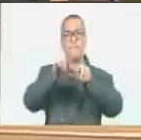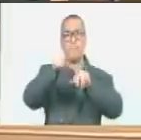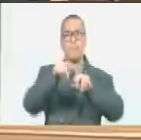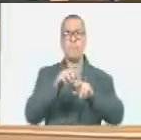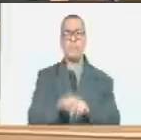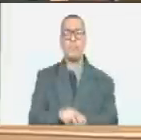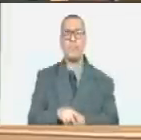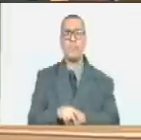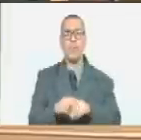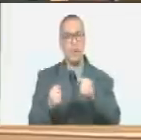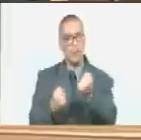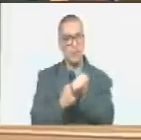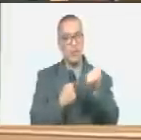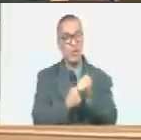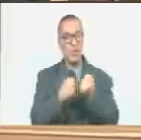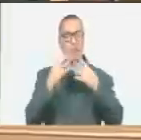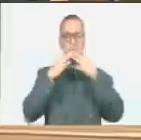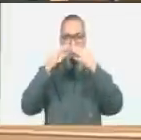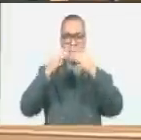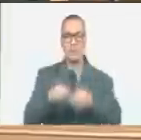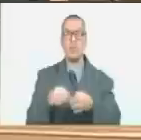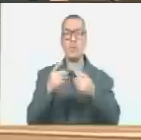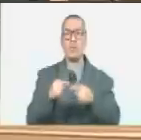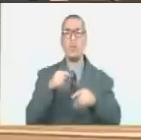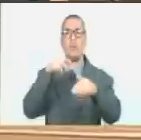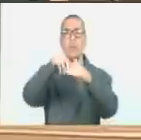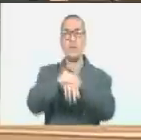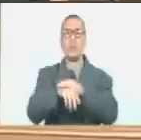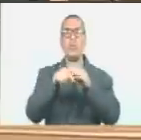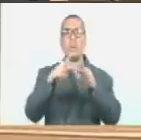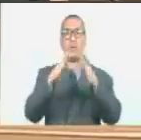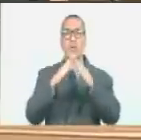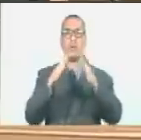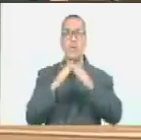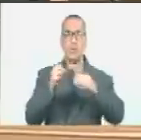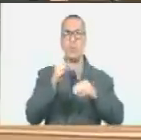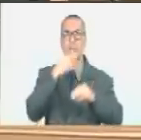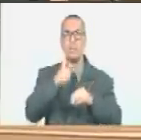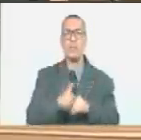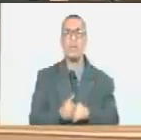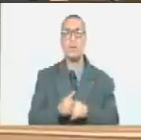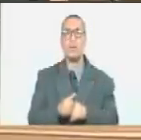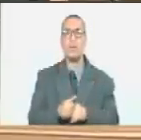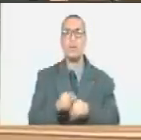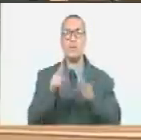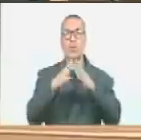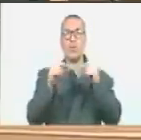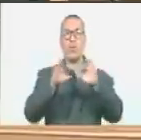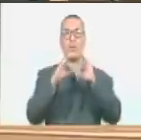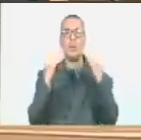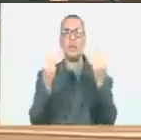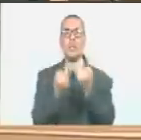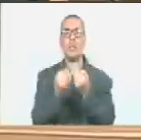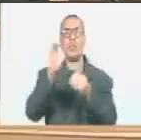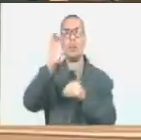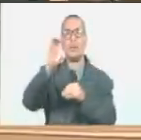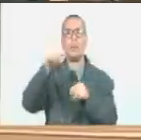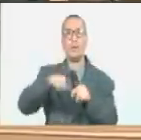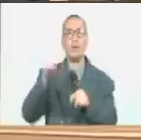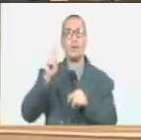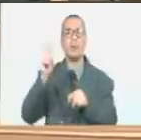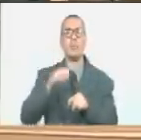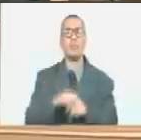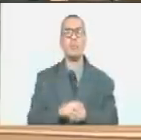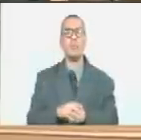Venezuela en favor de garantizar el acceso a una vivienda digna para las familias de la patria